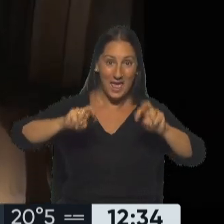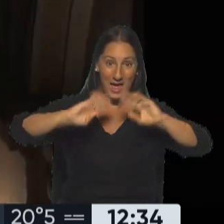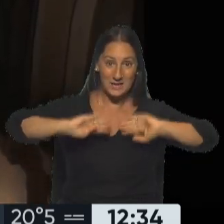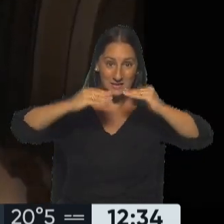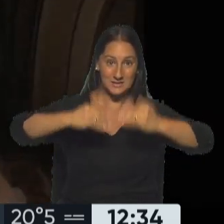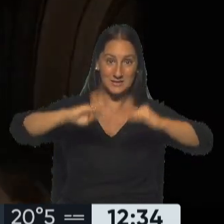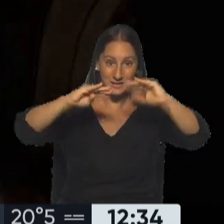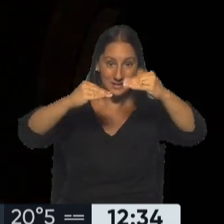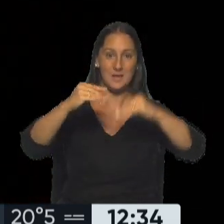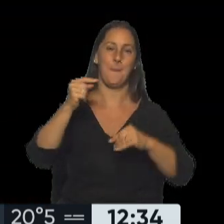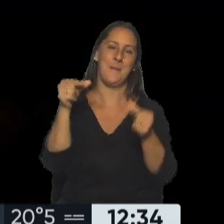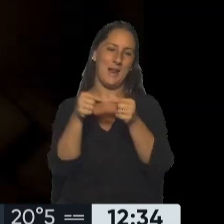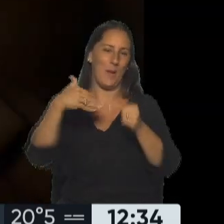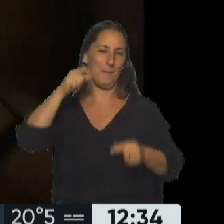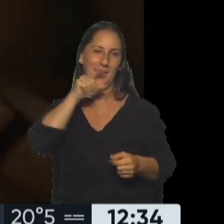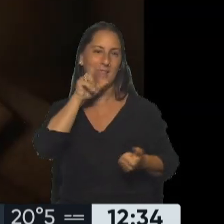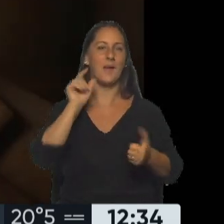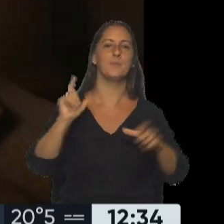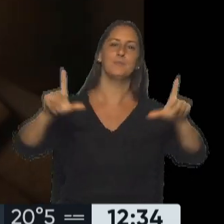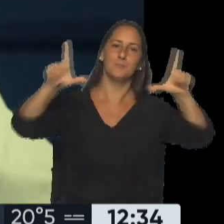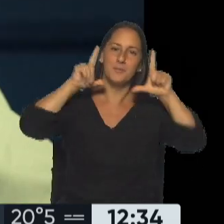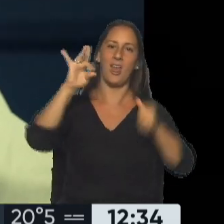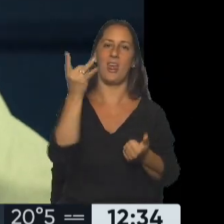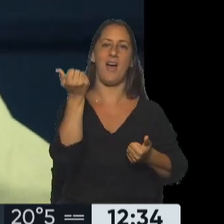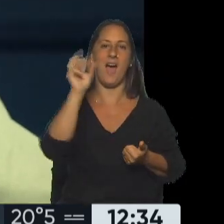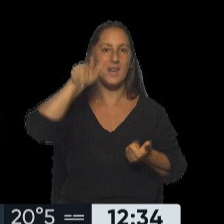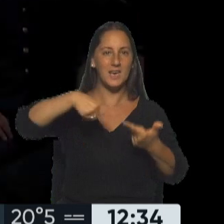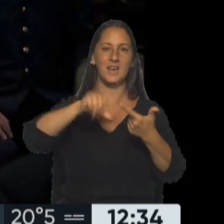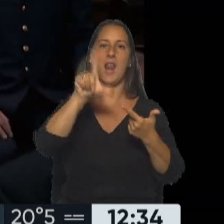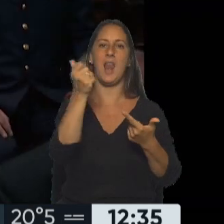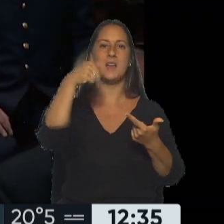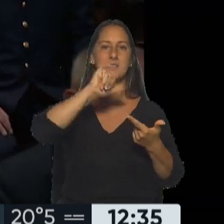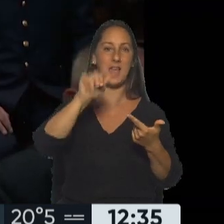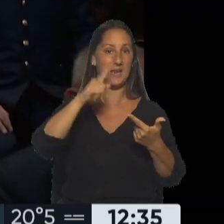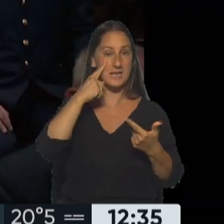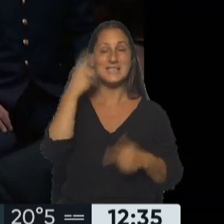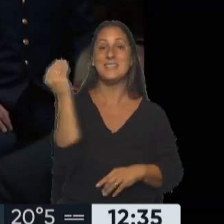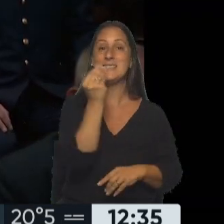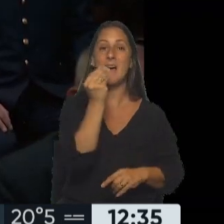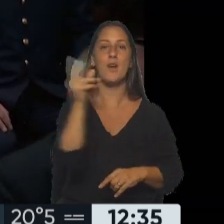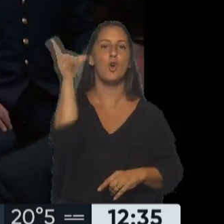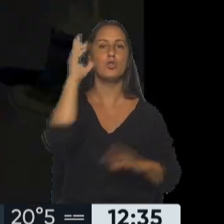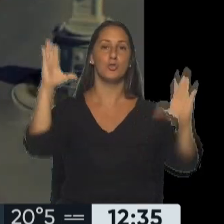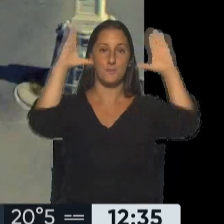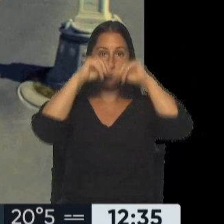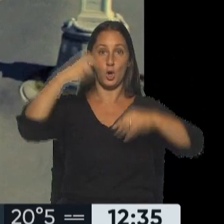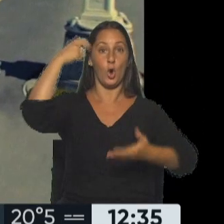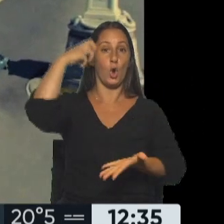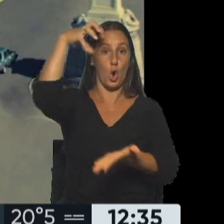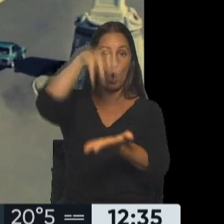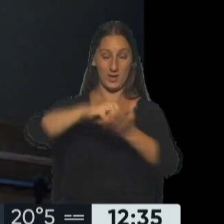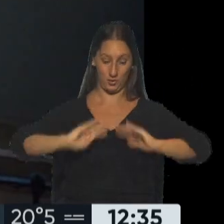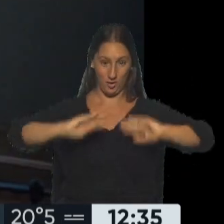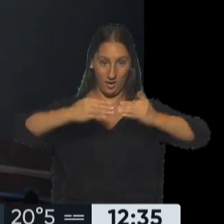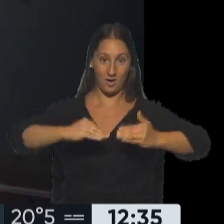la película de Santiago Mitre, protagonizada por Ricardo Darín y Peter Lanzani, el sábado a las 20 en las escalinatas del Congreso, en el marco de